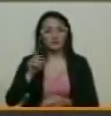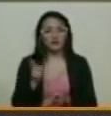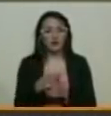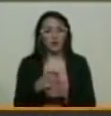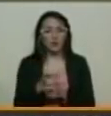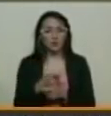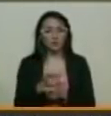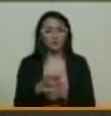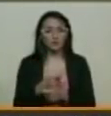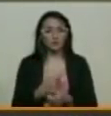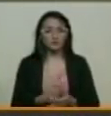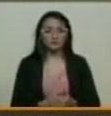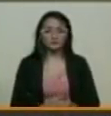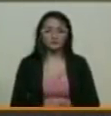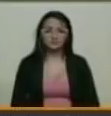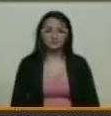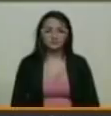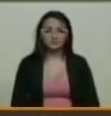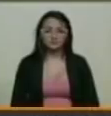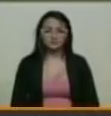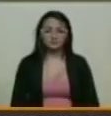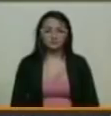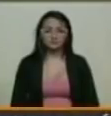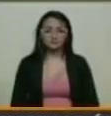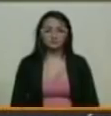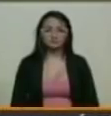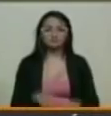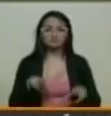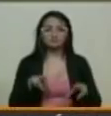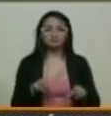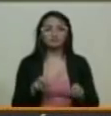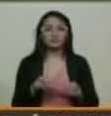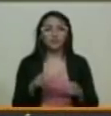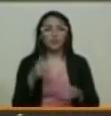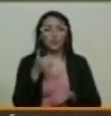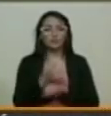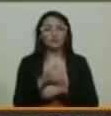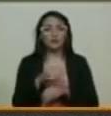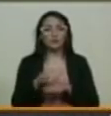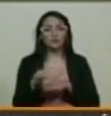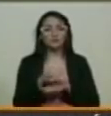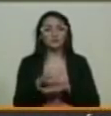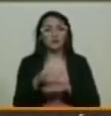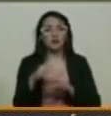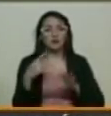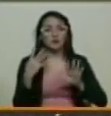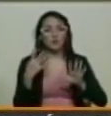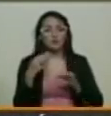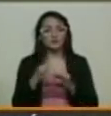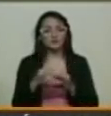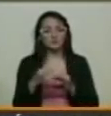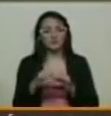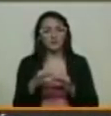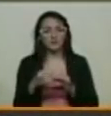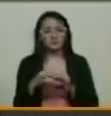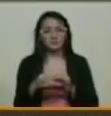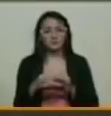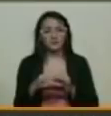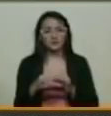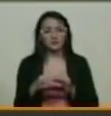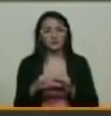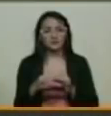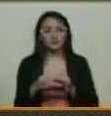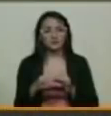agosto. Vamos a hacer la instalación de las juntas municipales el 9 de septiembre y la